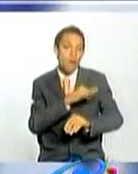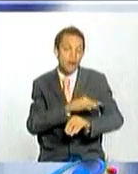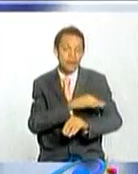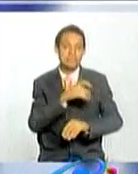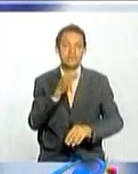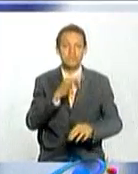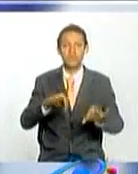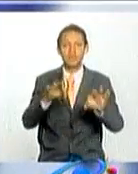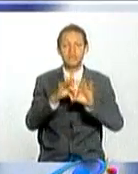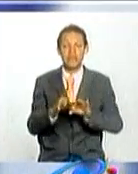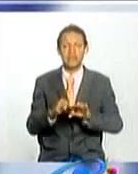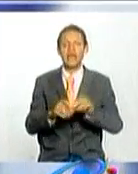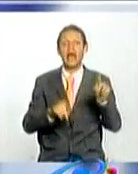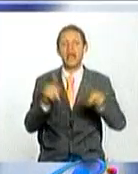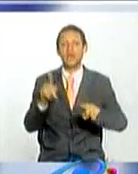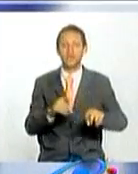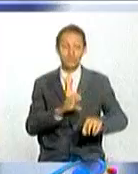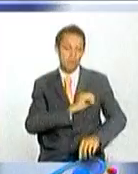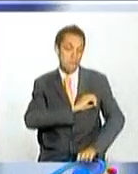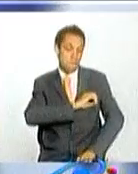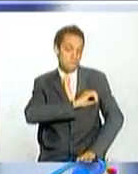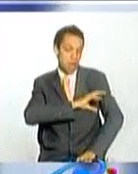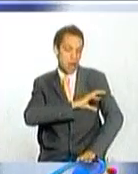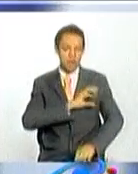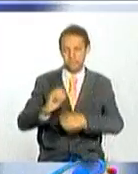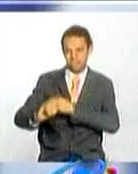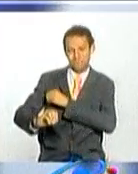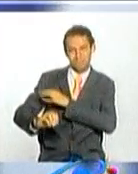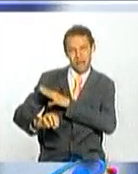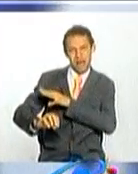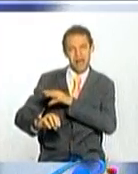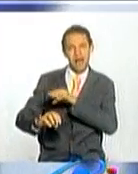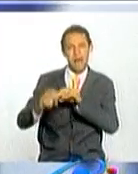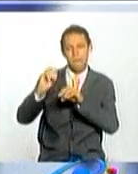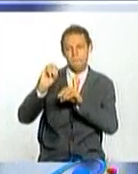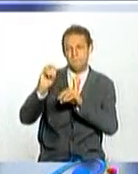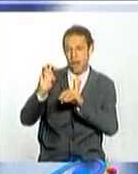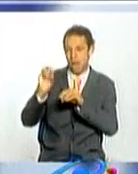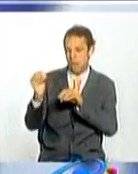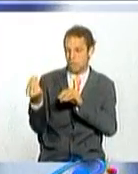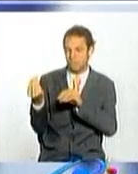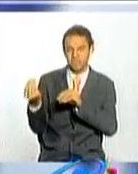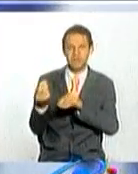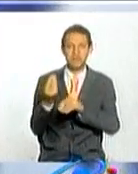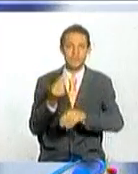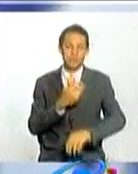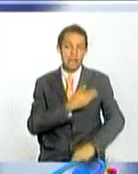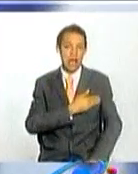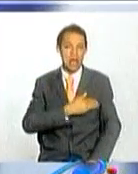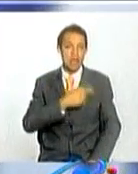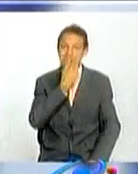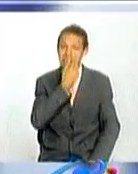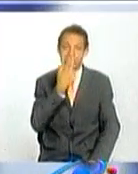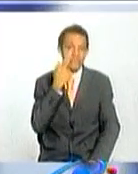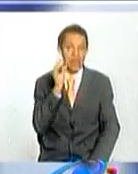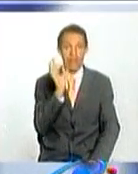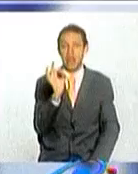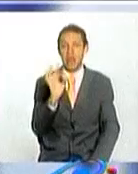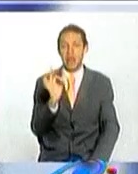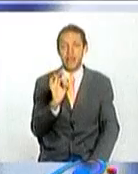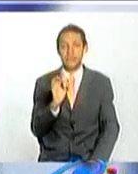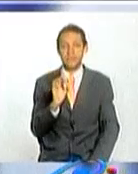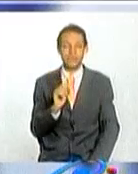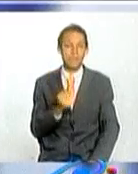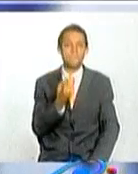que es importante porque escucha uno casos clínicos de pacientes que finalmente en el seno no tenía nada y una de las